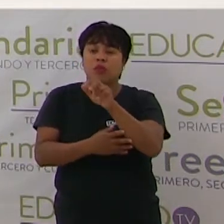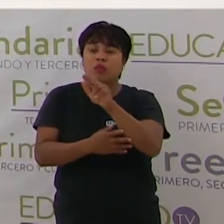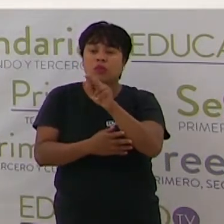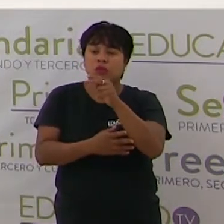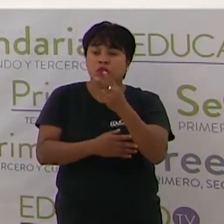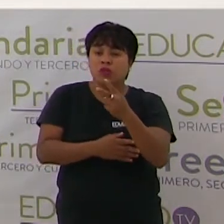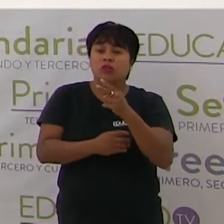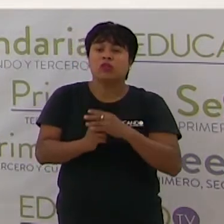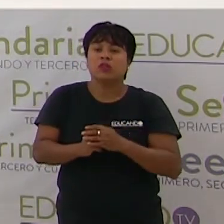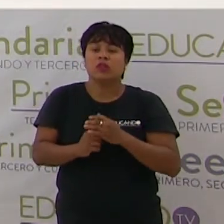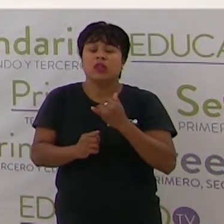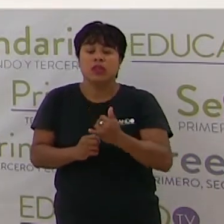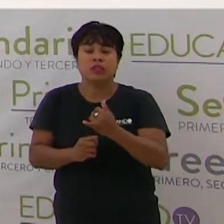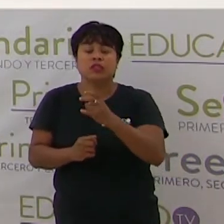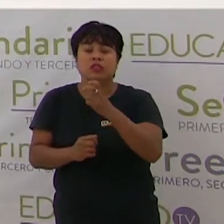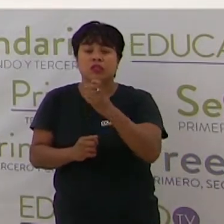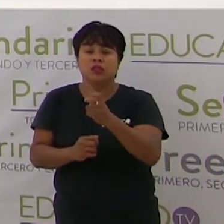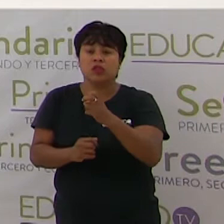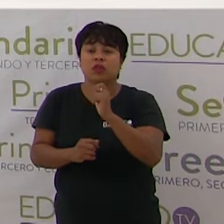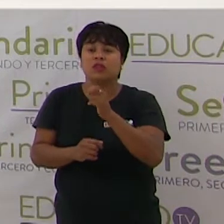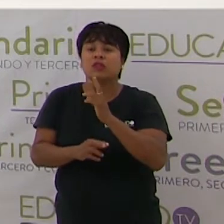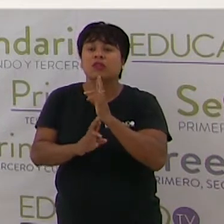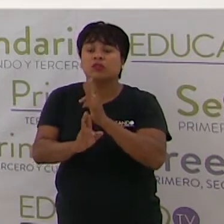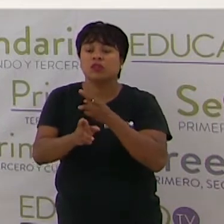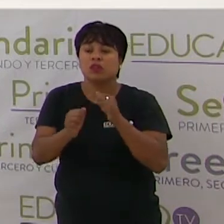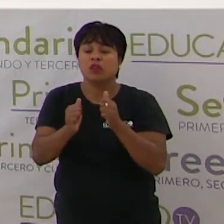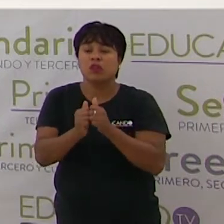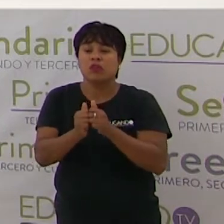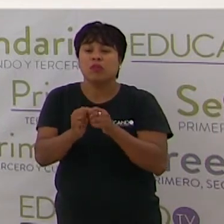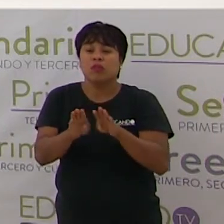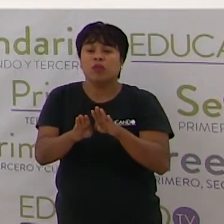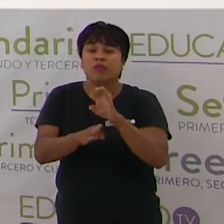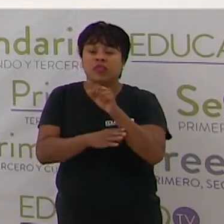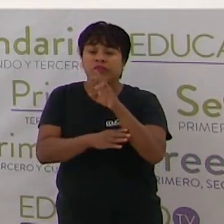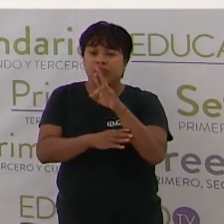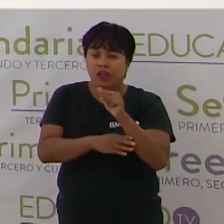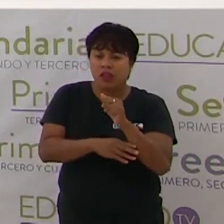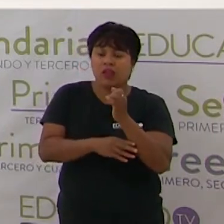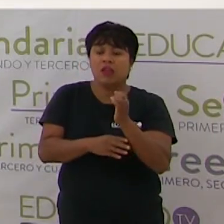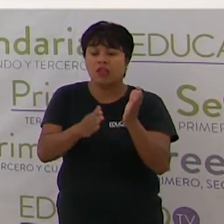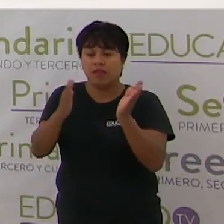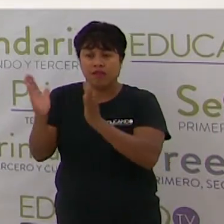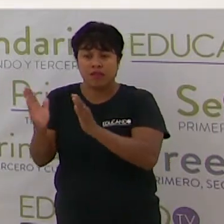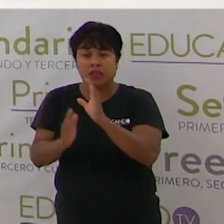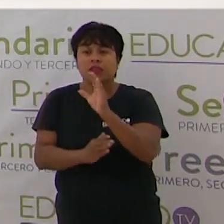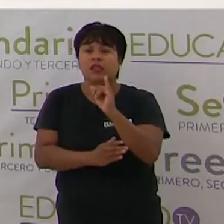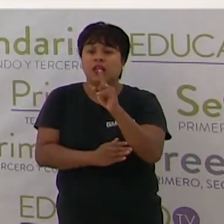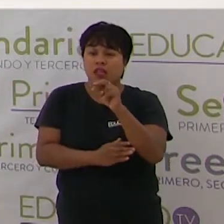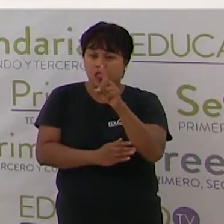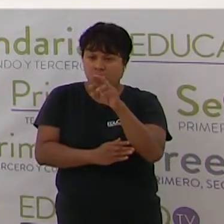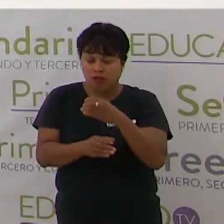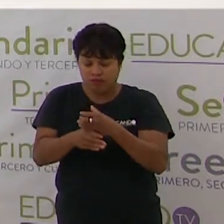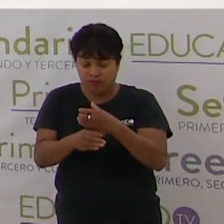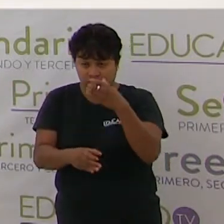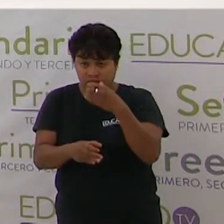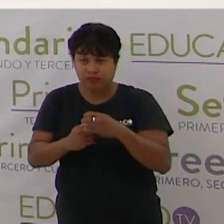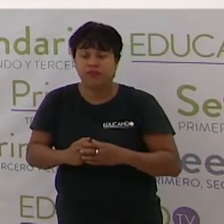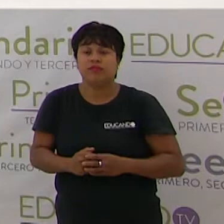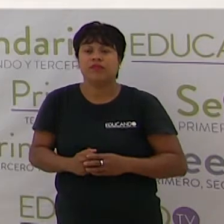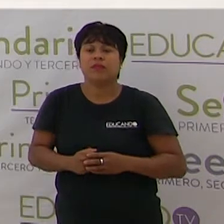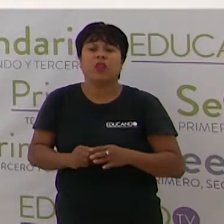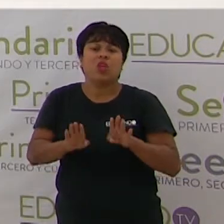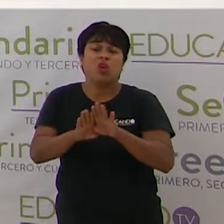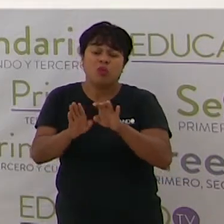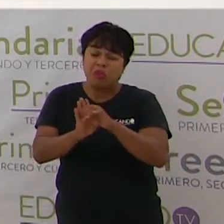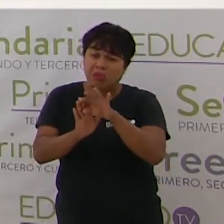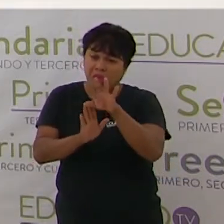4.188.8 centímetros cúbicos, que es el volumen de la esfera, y que este dato es el volumen del cilindro. Un